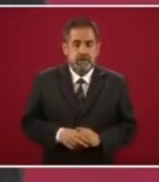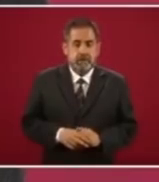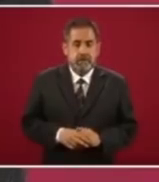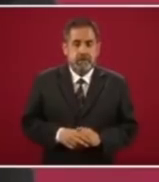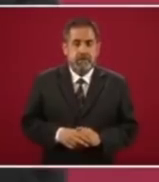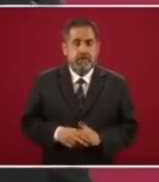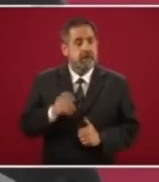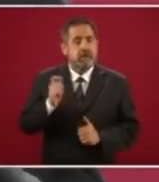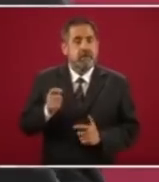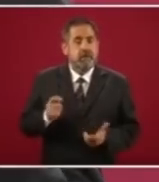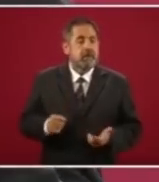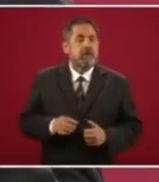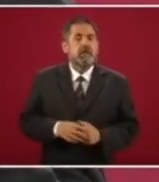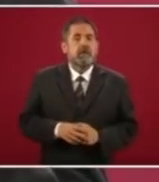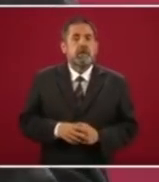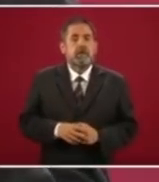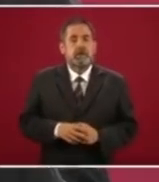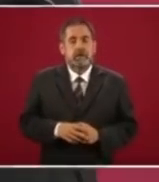Entonces,